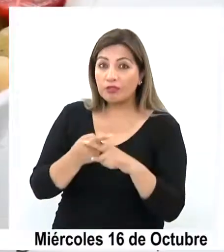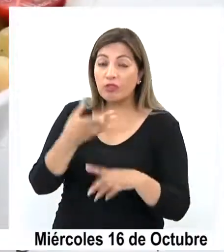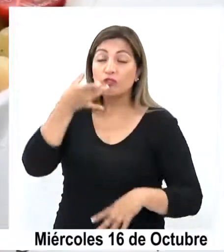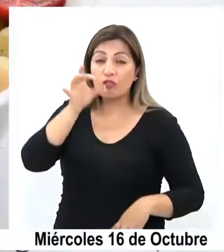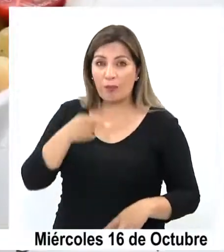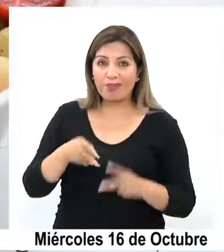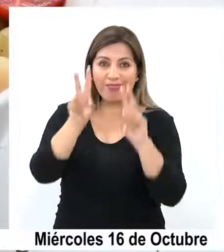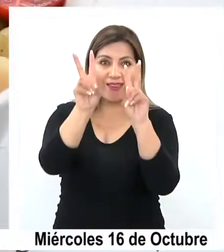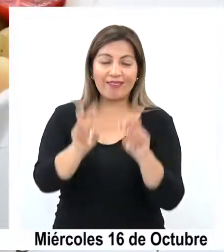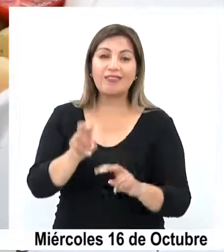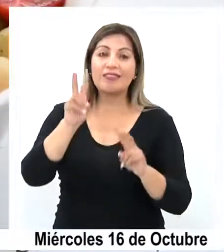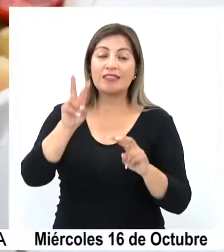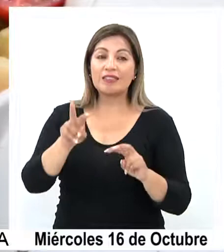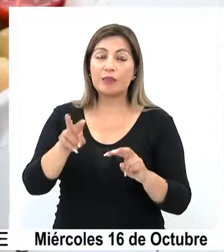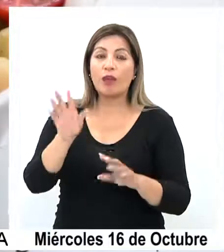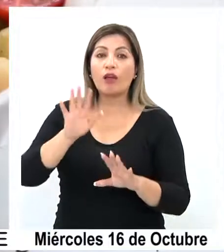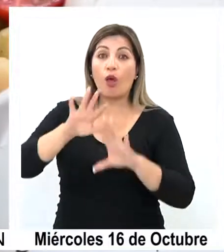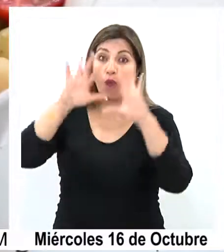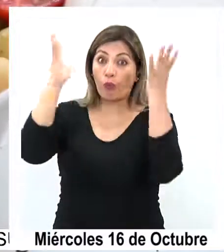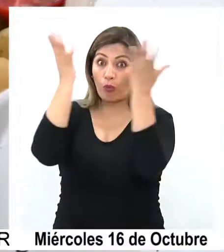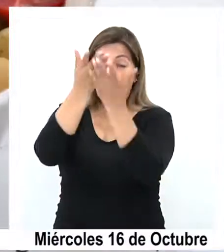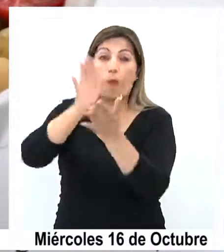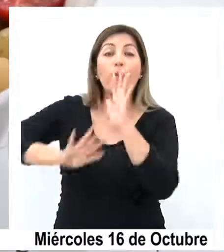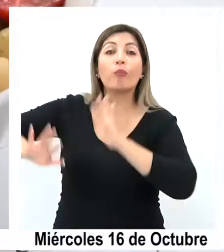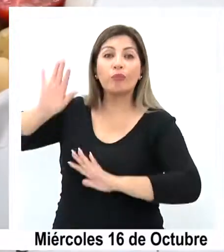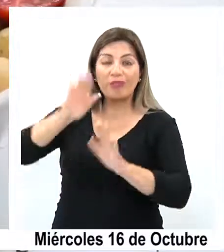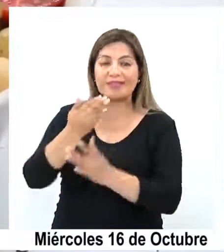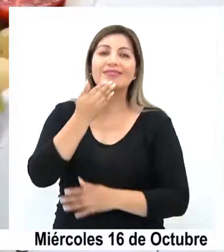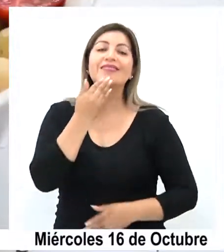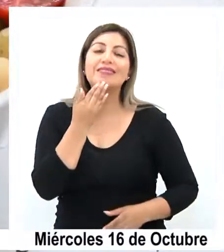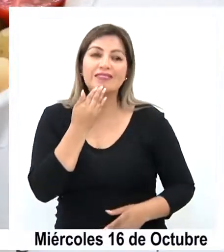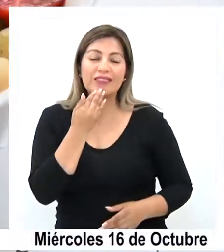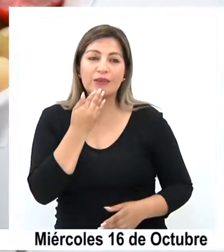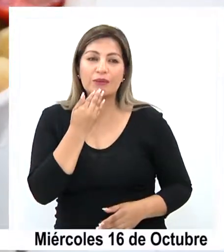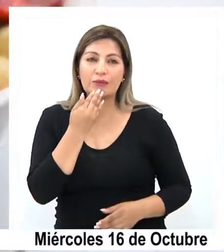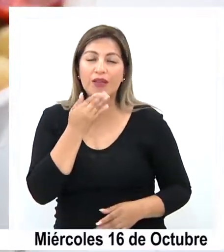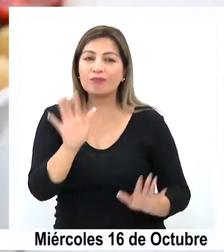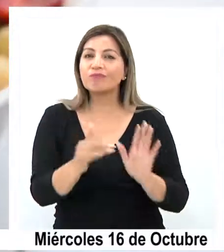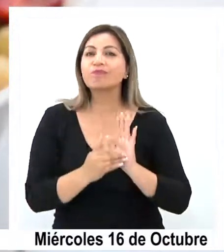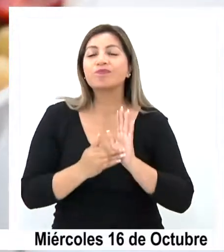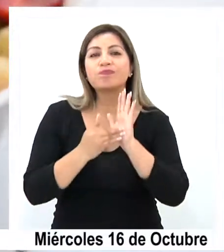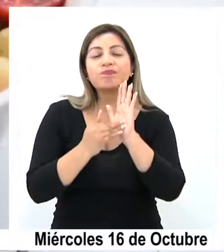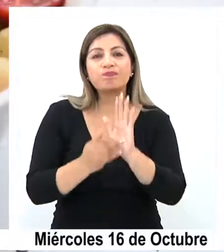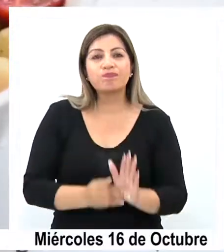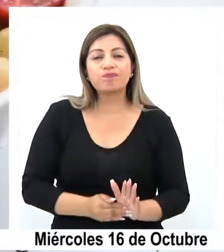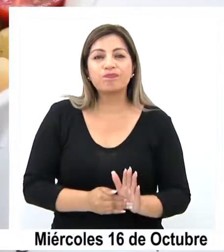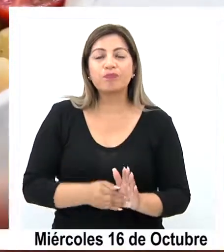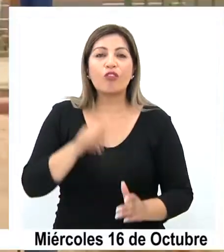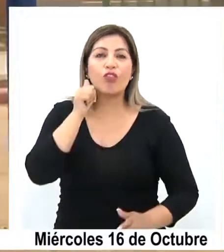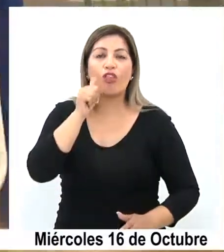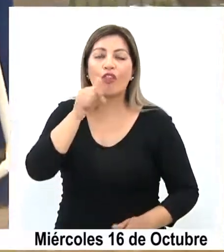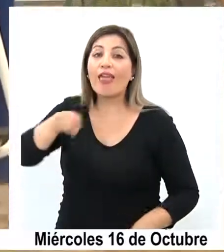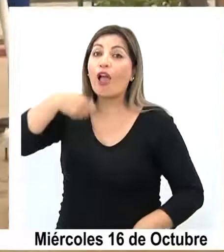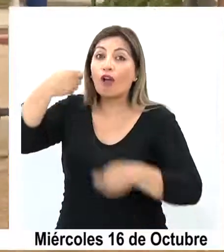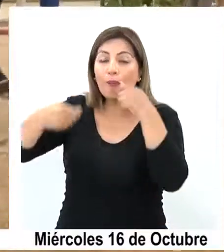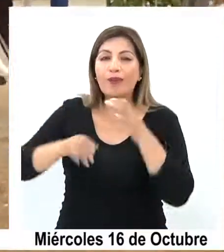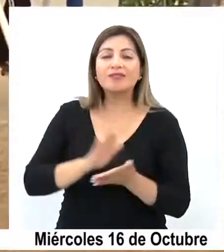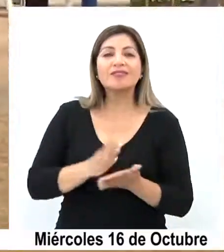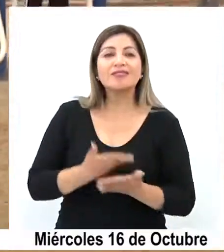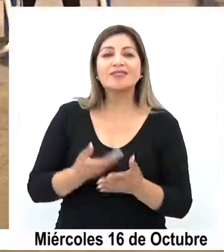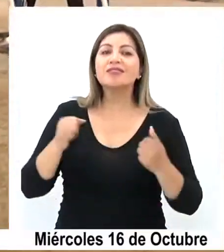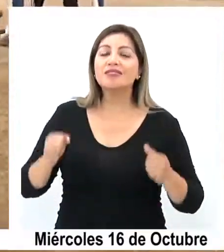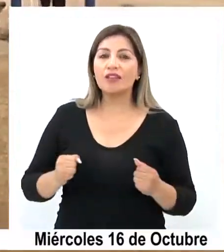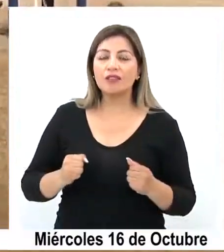solo en lo que respecta al cuidado del medio ambiente, sino también de la promoción de hábitos alimenticios saludables